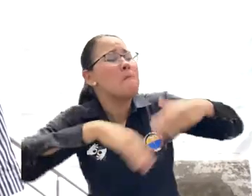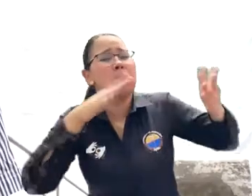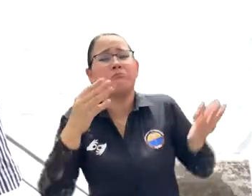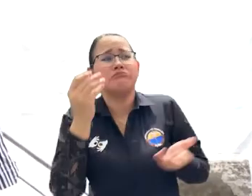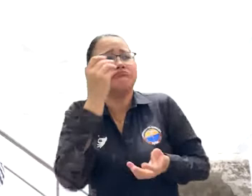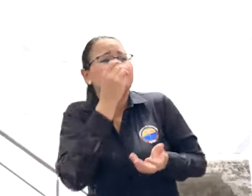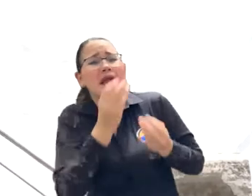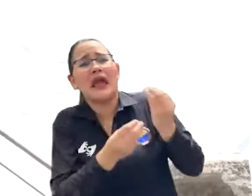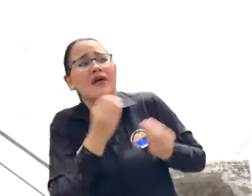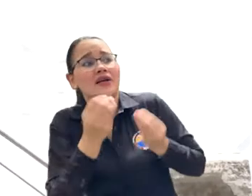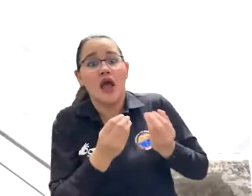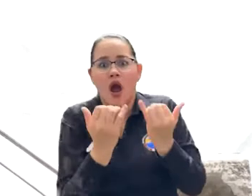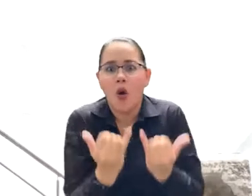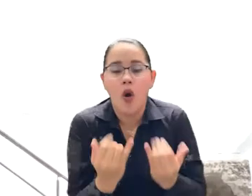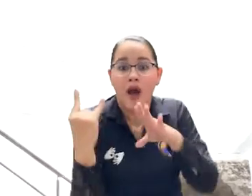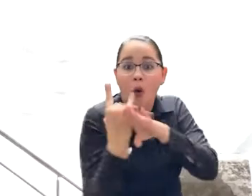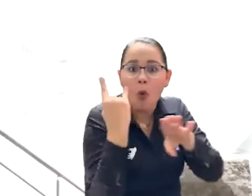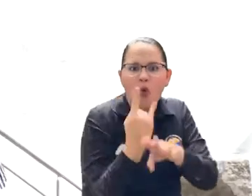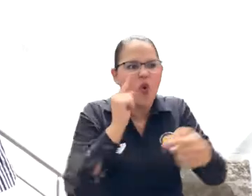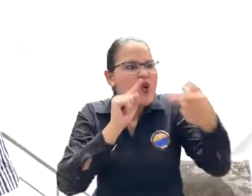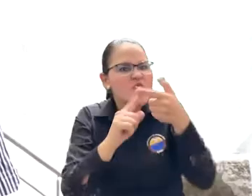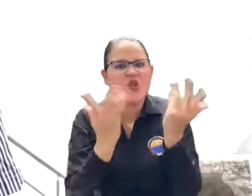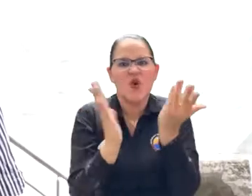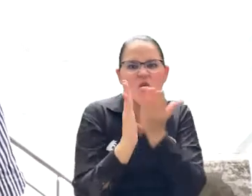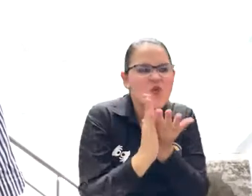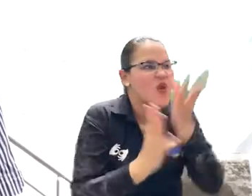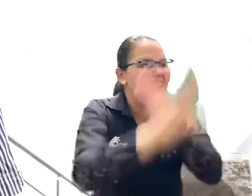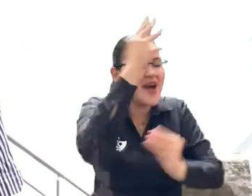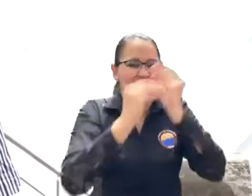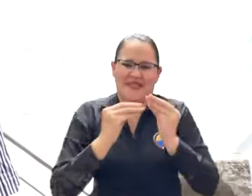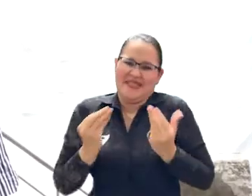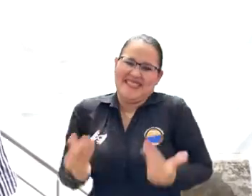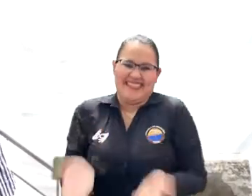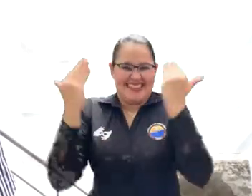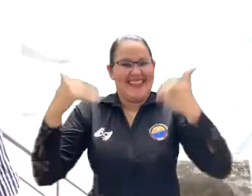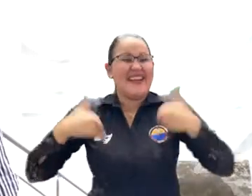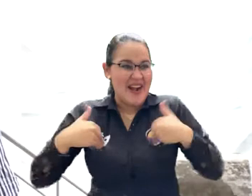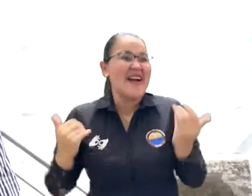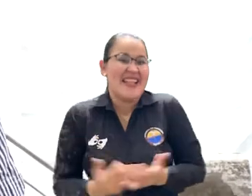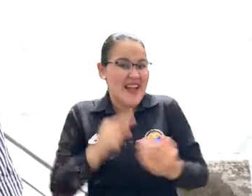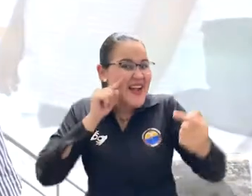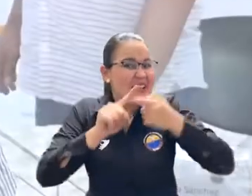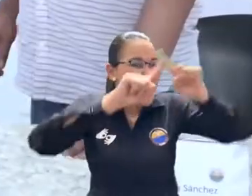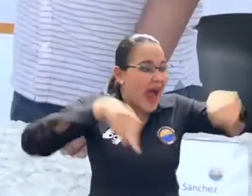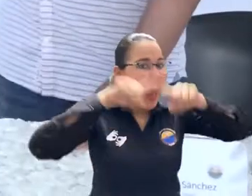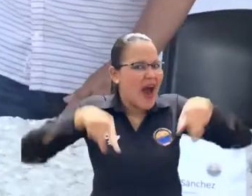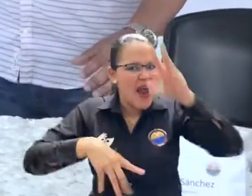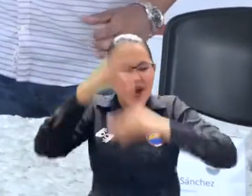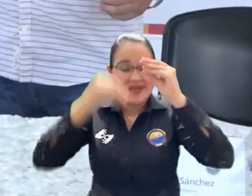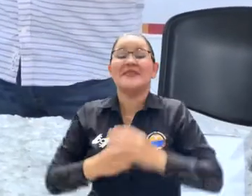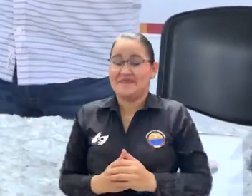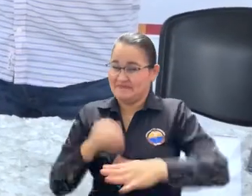es algo espectacular, ya que muchos jóvenes tendrán acceso a este tipo de aulas que se construirán acá.